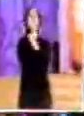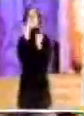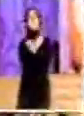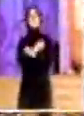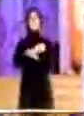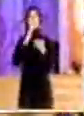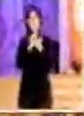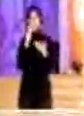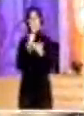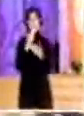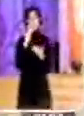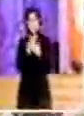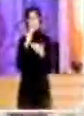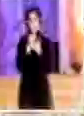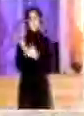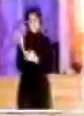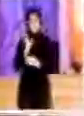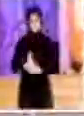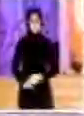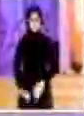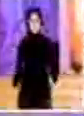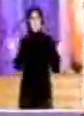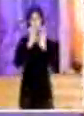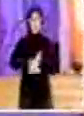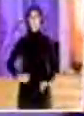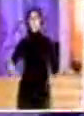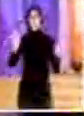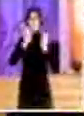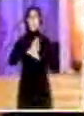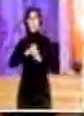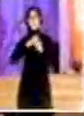laboral. Estudiante sin cobrar, explotado sin